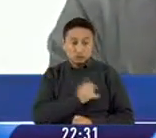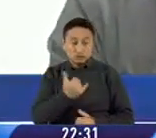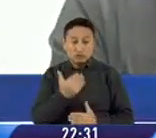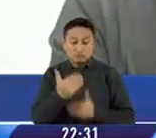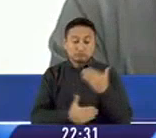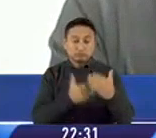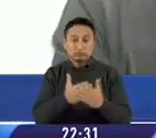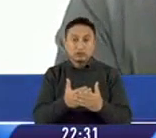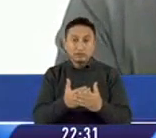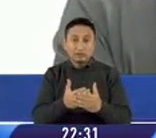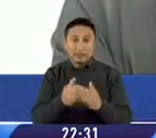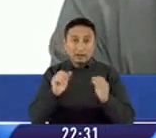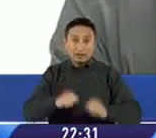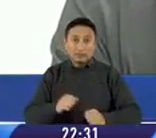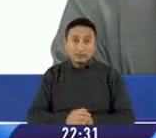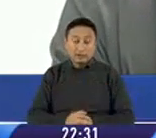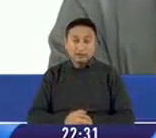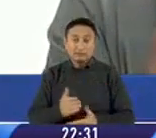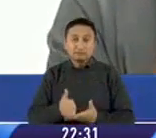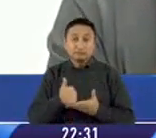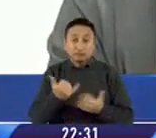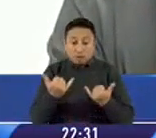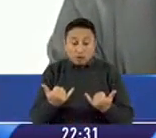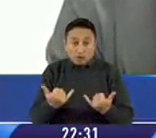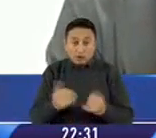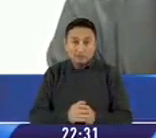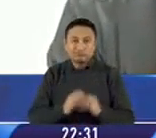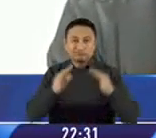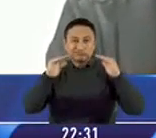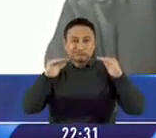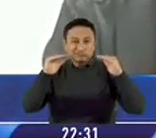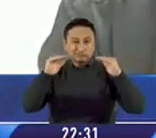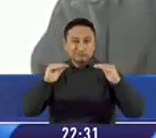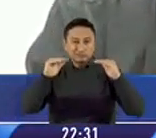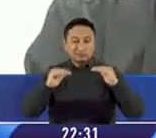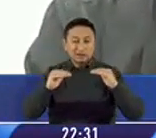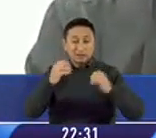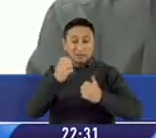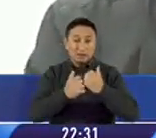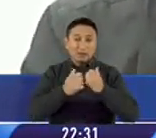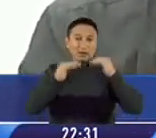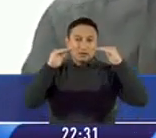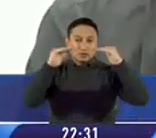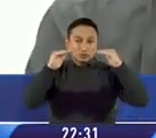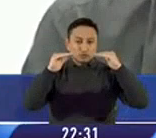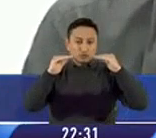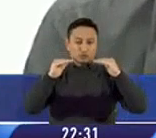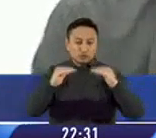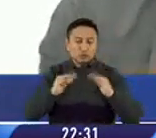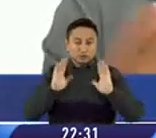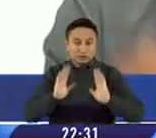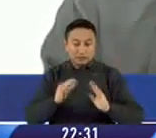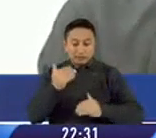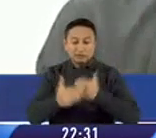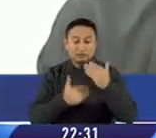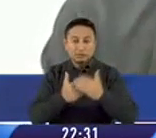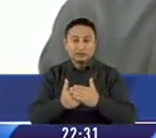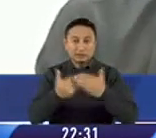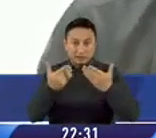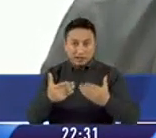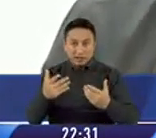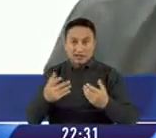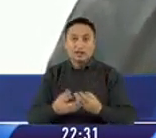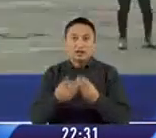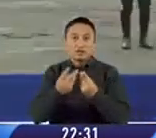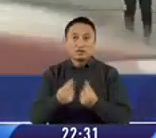avanzando para poder la intensidad de hoy irla menguando progresivamente y que ya tengamos una disminución de